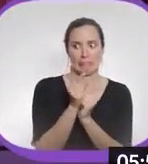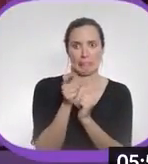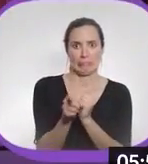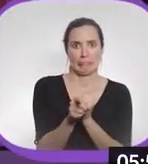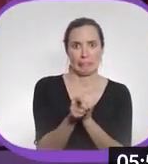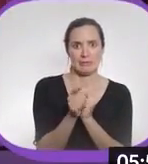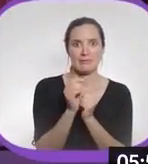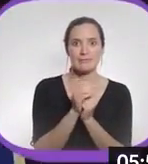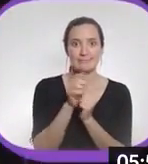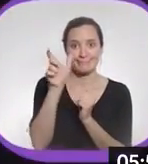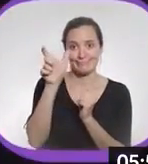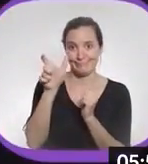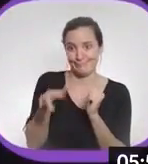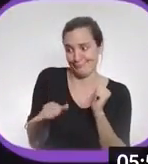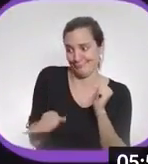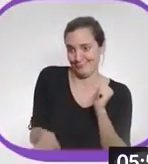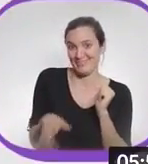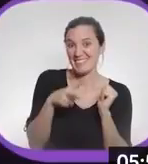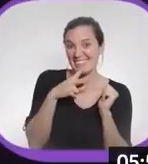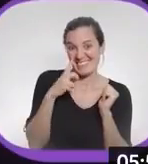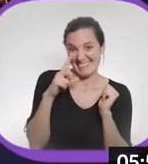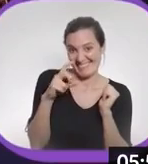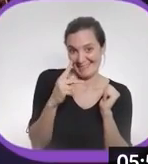a la terrícola llamada Vicky.